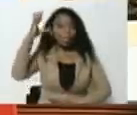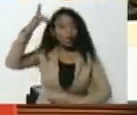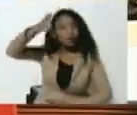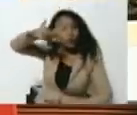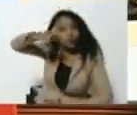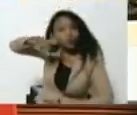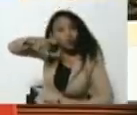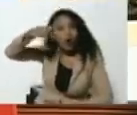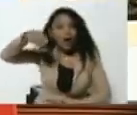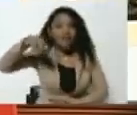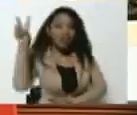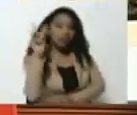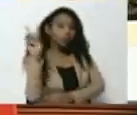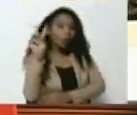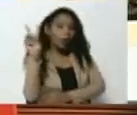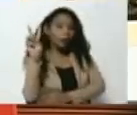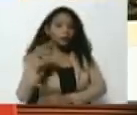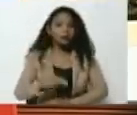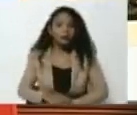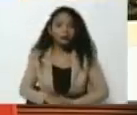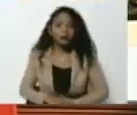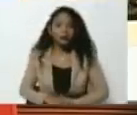en Venezuela.